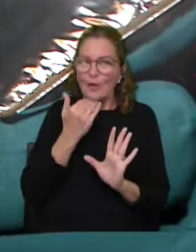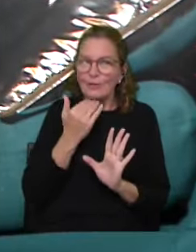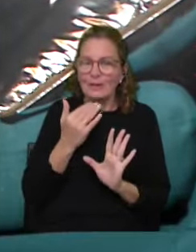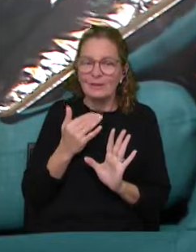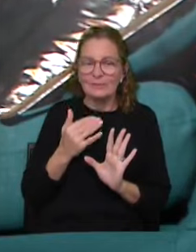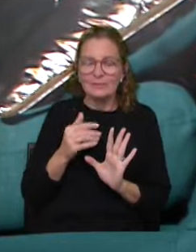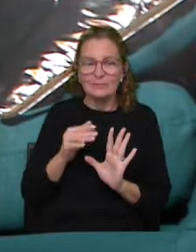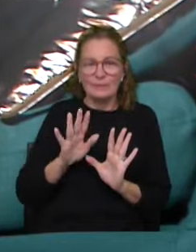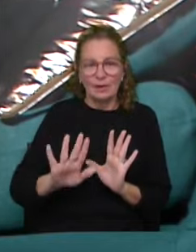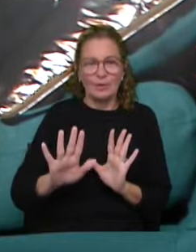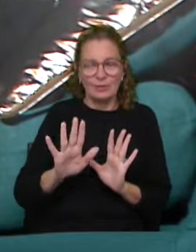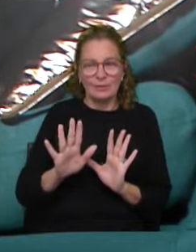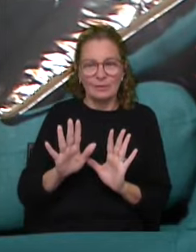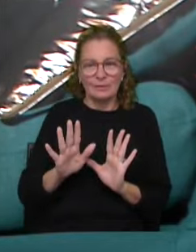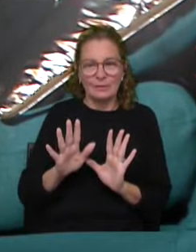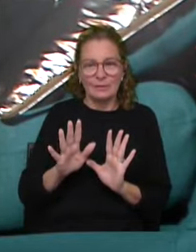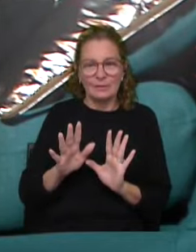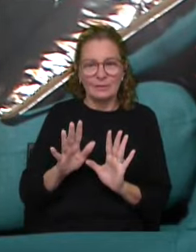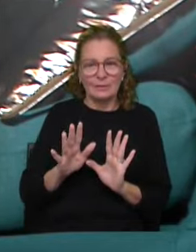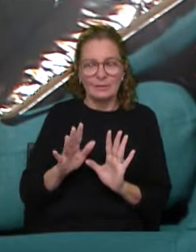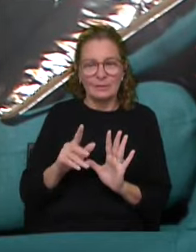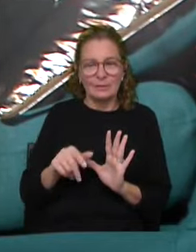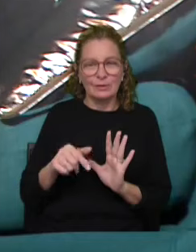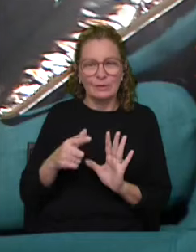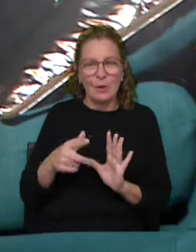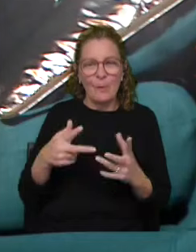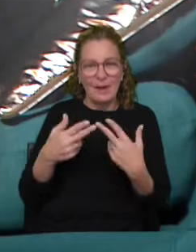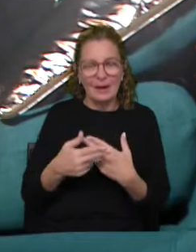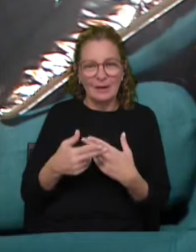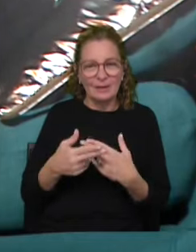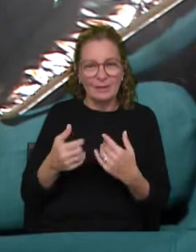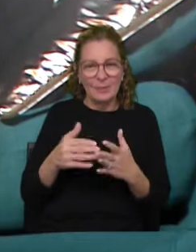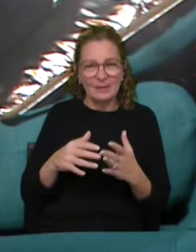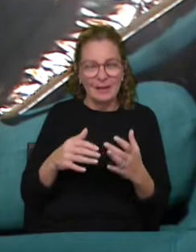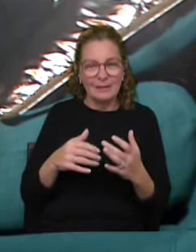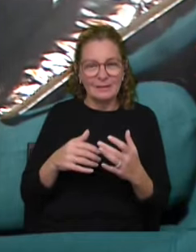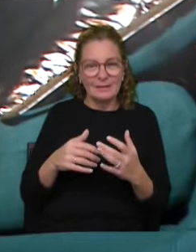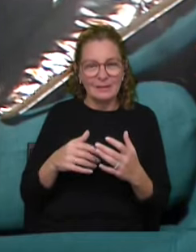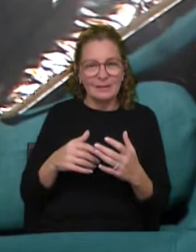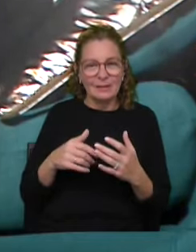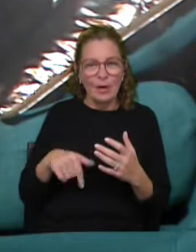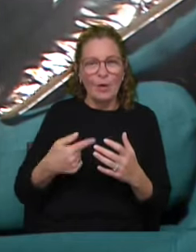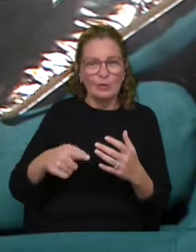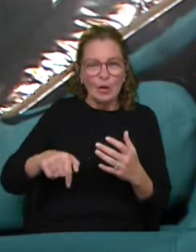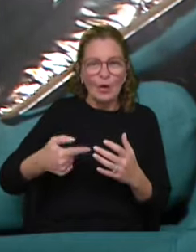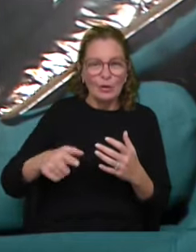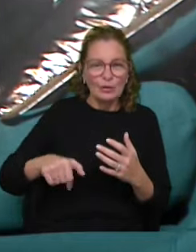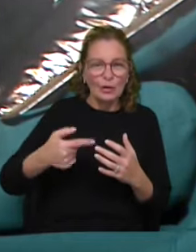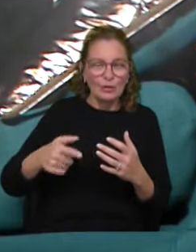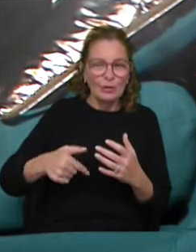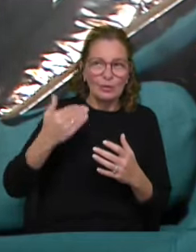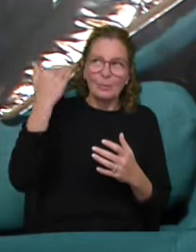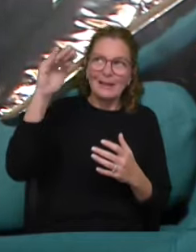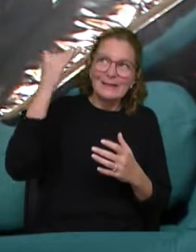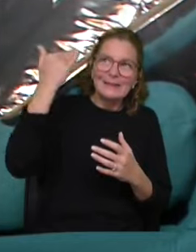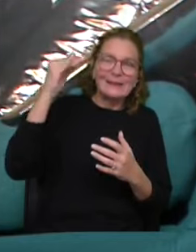No, ahí es cuando no tocas. Lo mejor es no parar, en realidad. Es como que cuando arrancás a tocar que seguís y tenés otro show. Ahí claro. No bajas nunca, digamos.